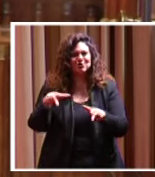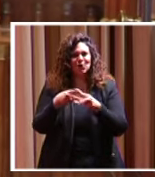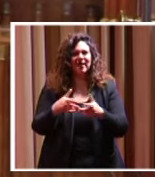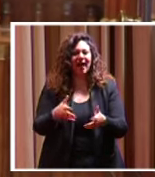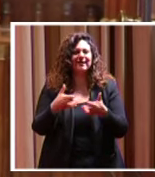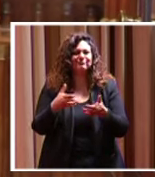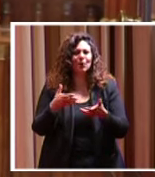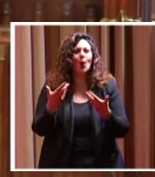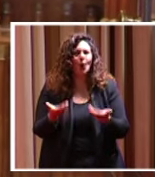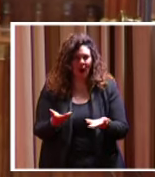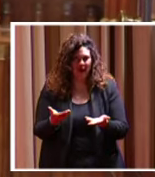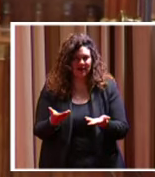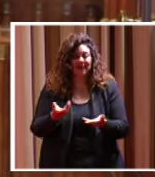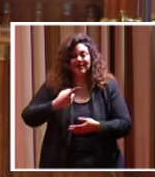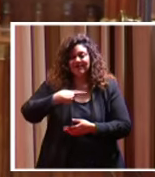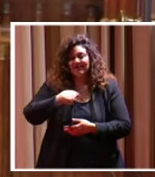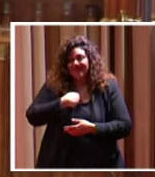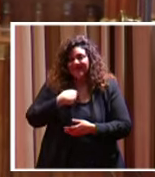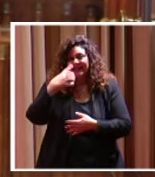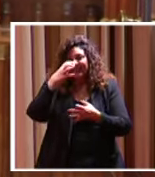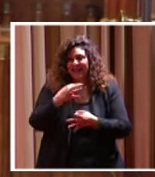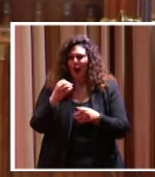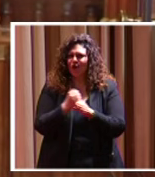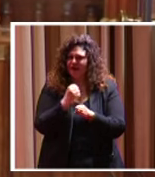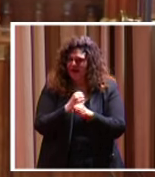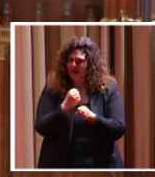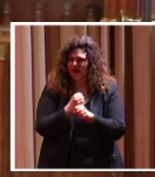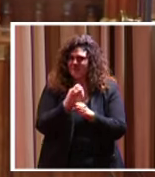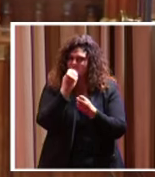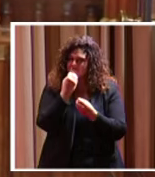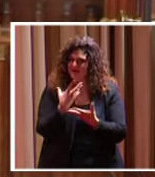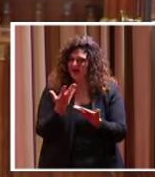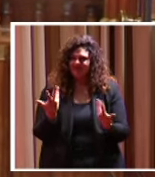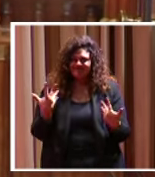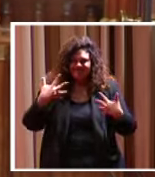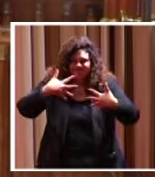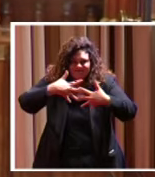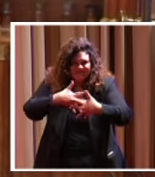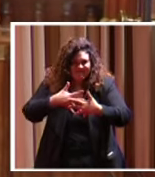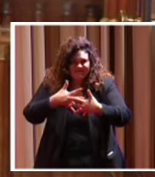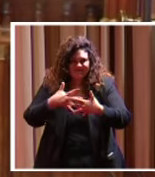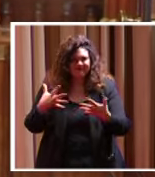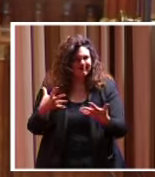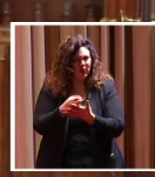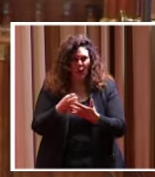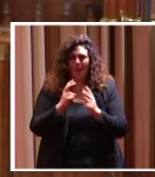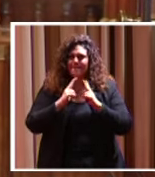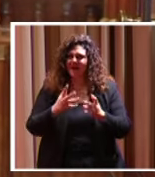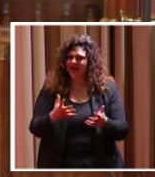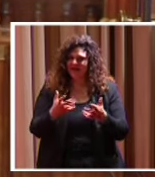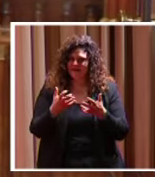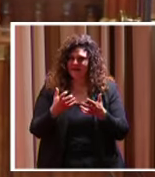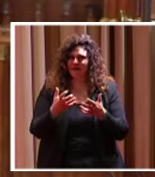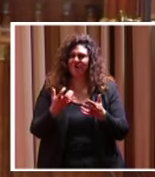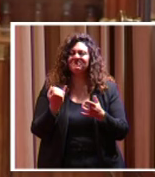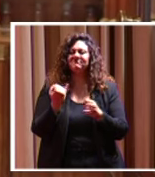esa sociedad. Creo que hemos trabajado en sintonía, en una simbiosis en la que nos hemos beneficiado, algo que nos